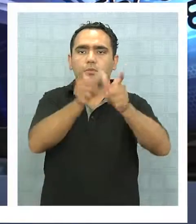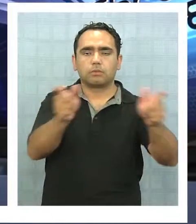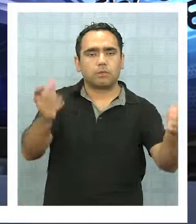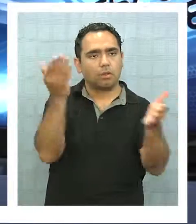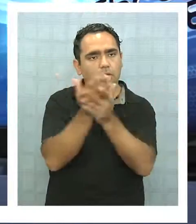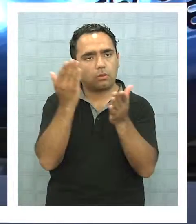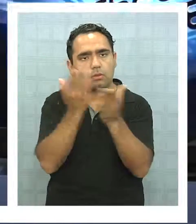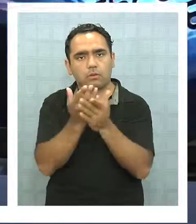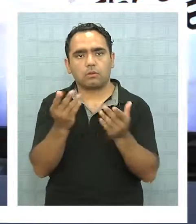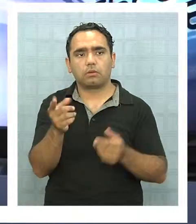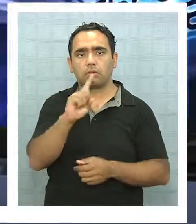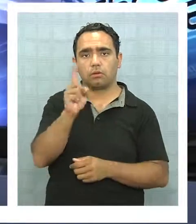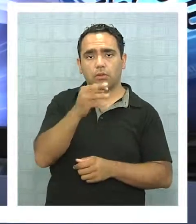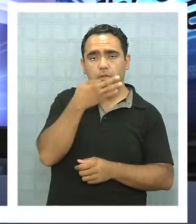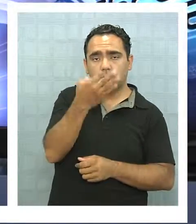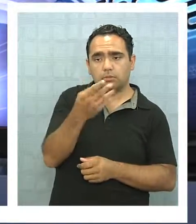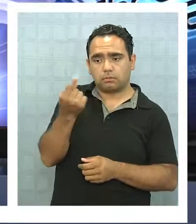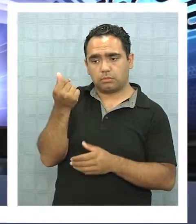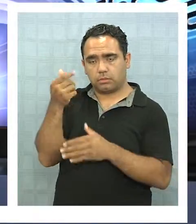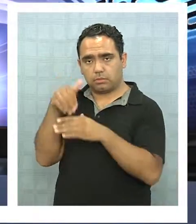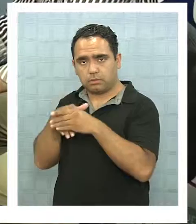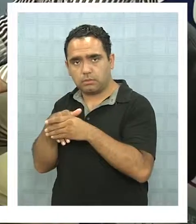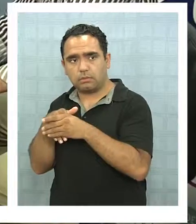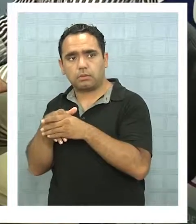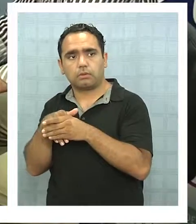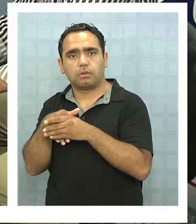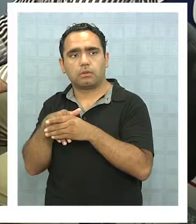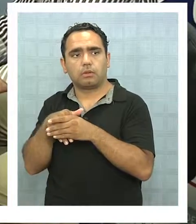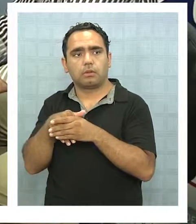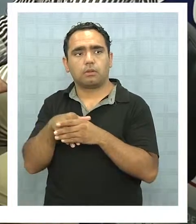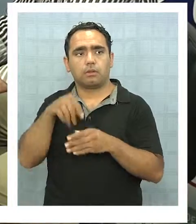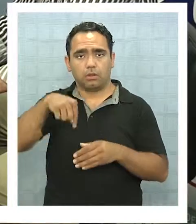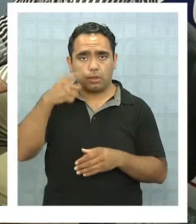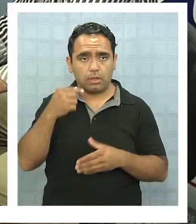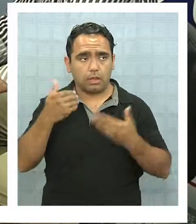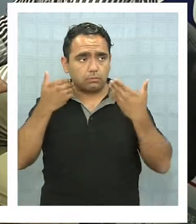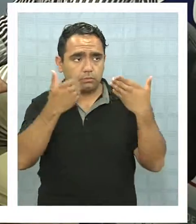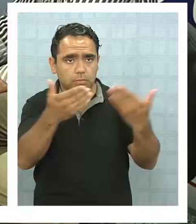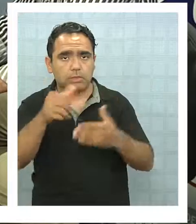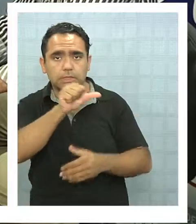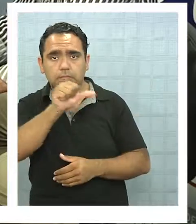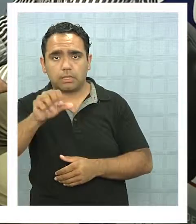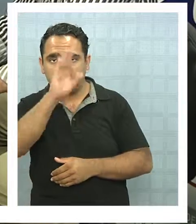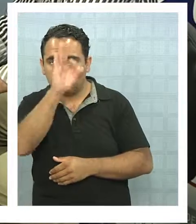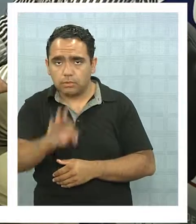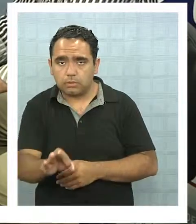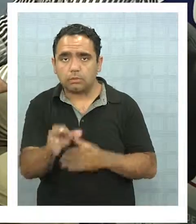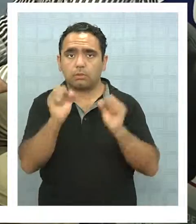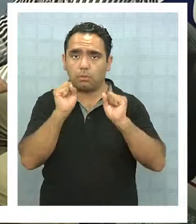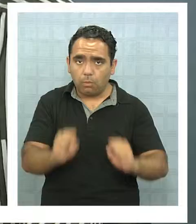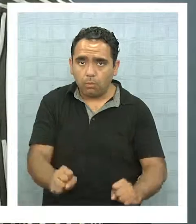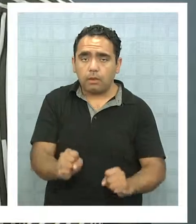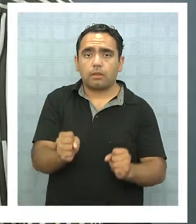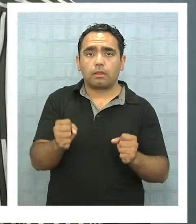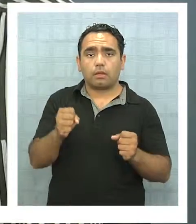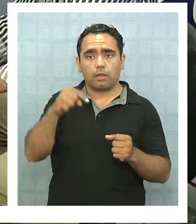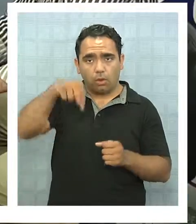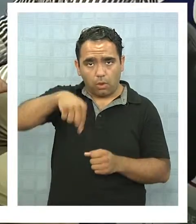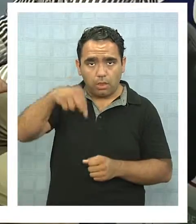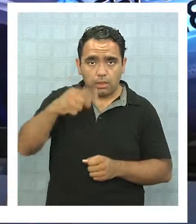el presupuesto no necesita gastar más plata. El presupuesto de hoy permite dar gratuidad al 66% de todos los estudiantes.